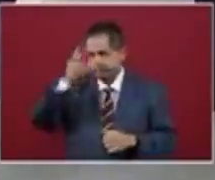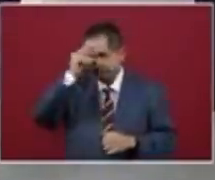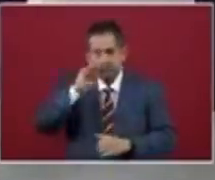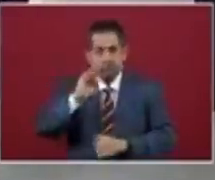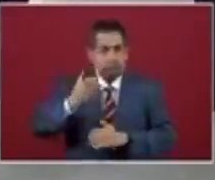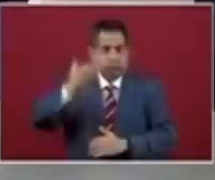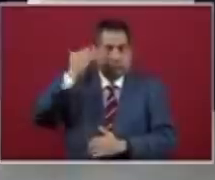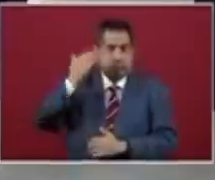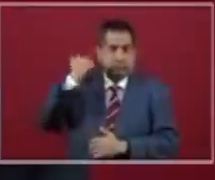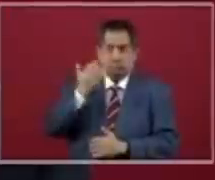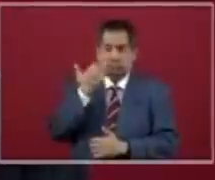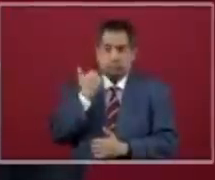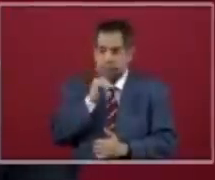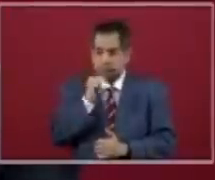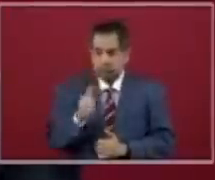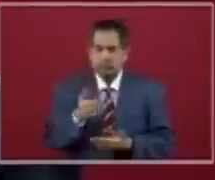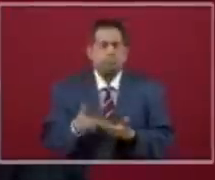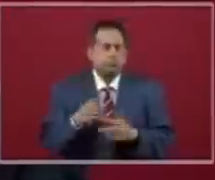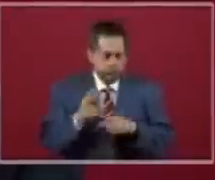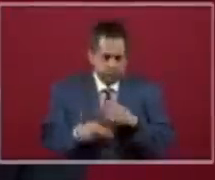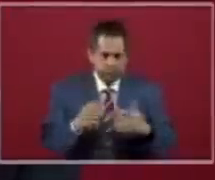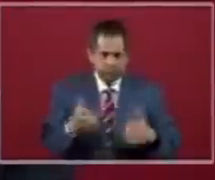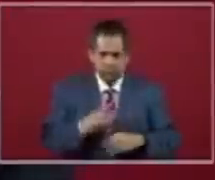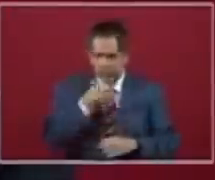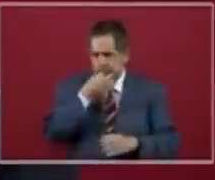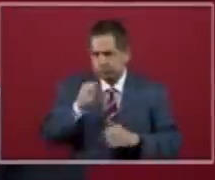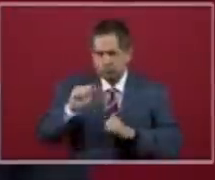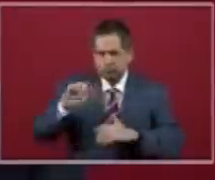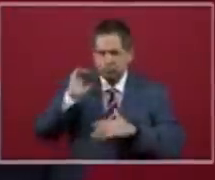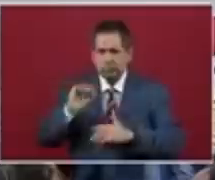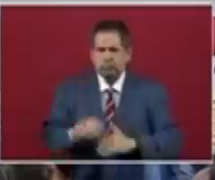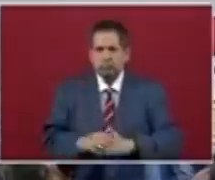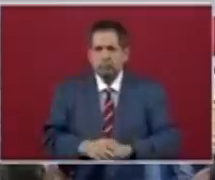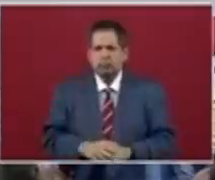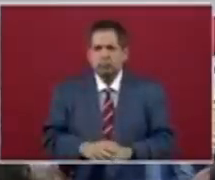antes, pero ahora sí se va a hacer así. Ese sería el compromiso.